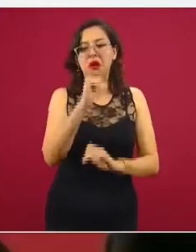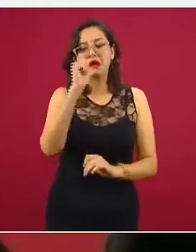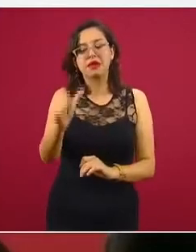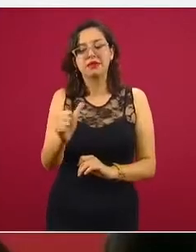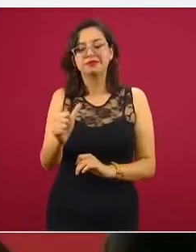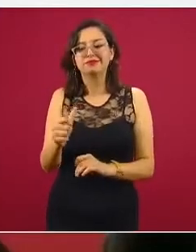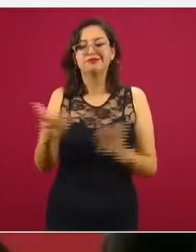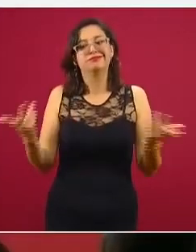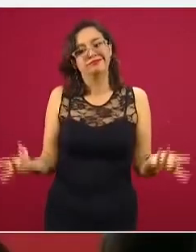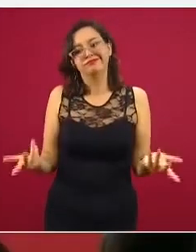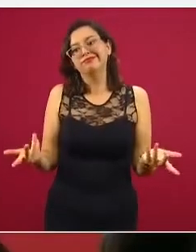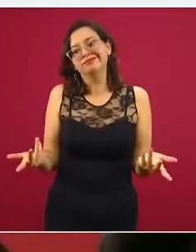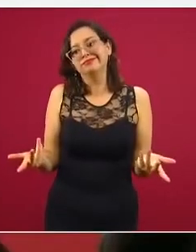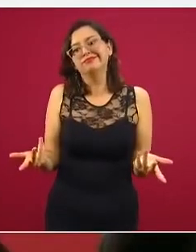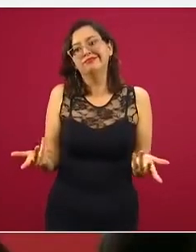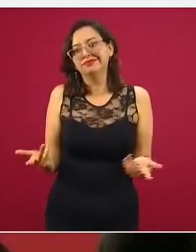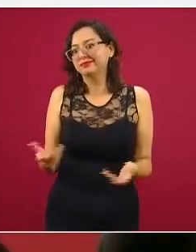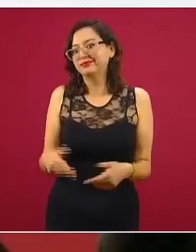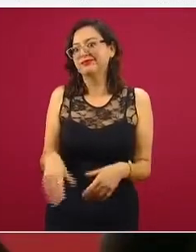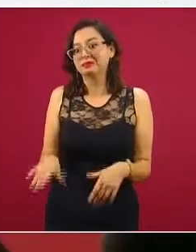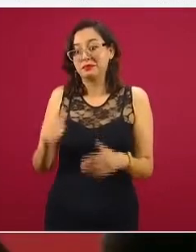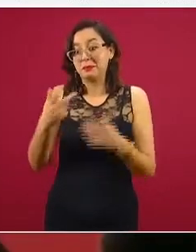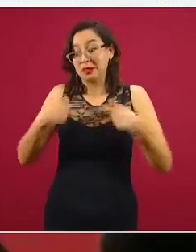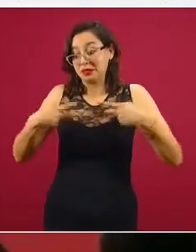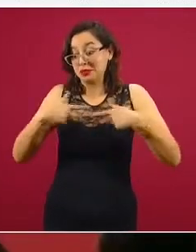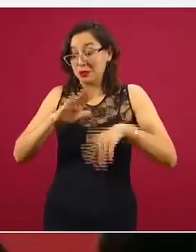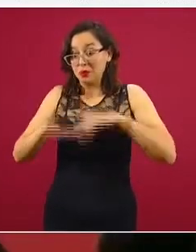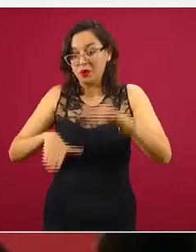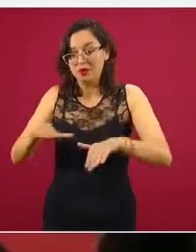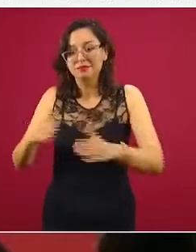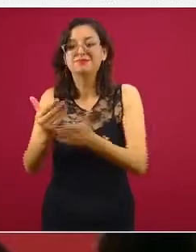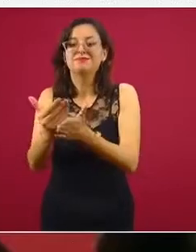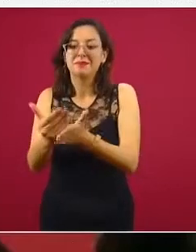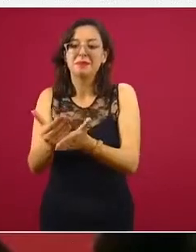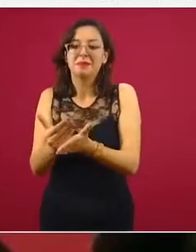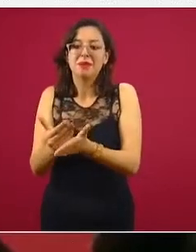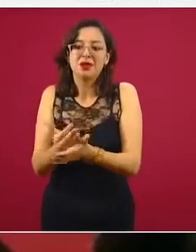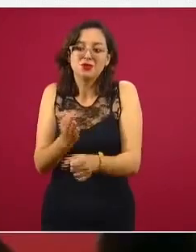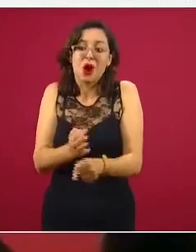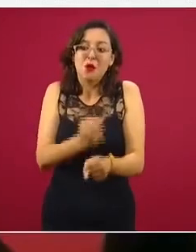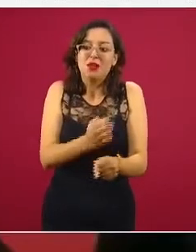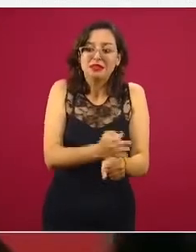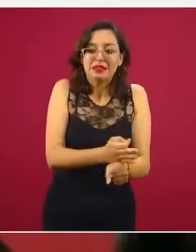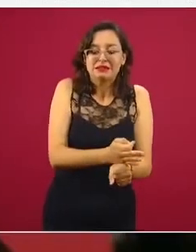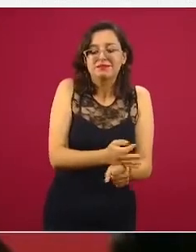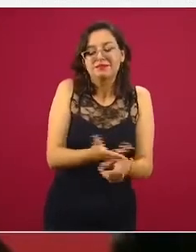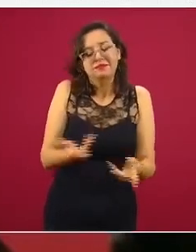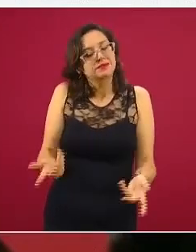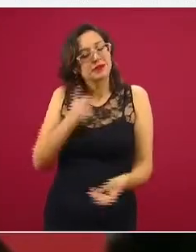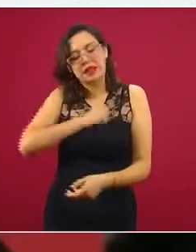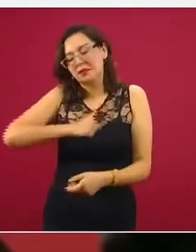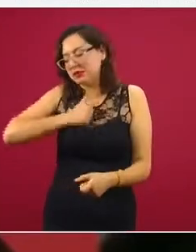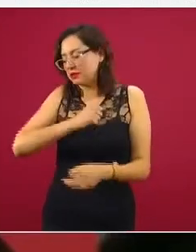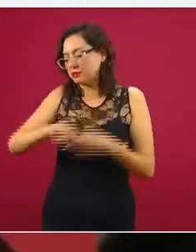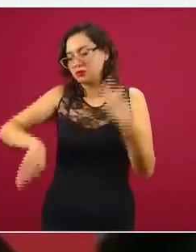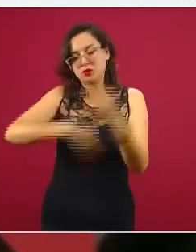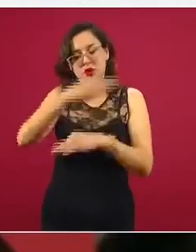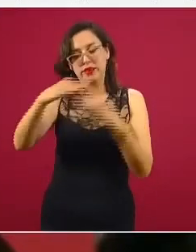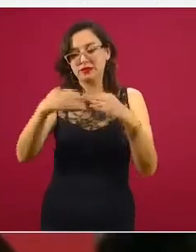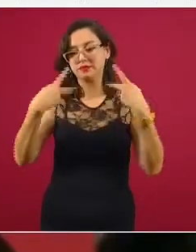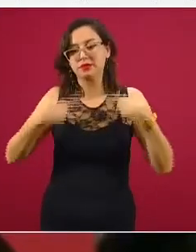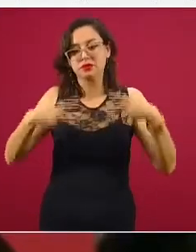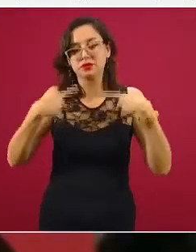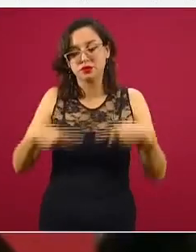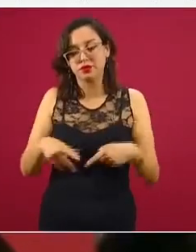pues definitivamente vamos bien, porque están muriendo menos personas, aunque lamentamos profundamente la muerte de todas y cada una de las